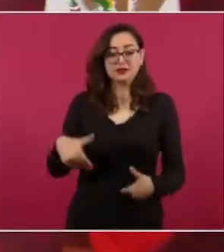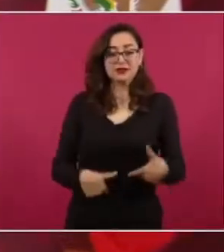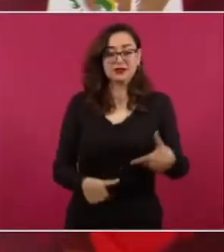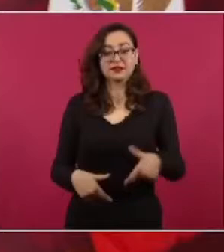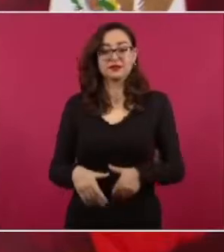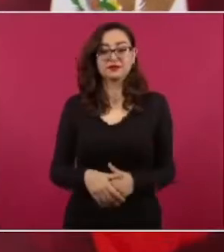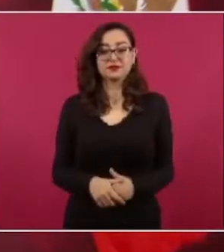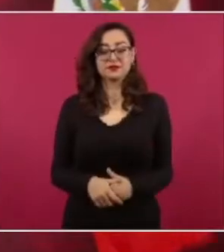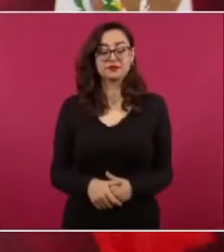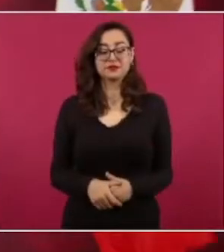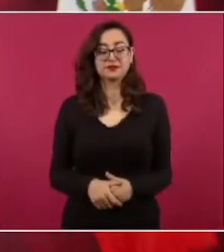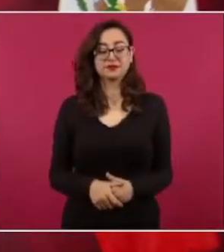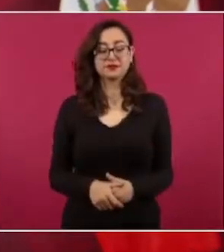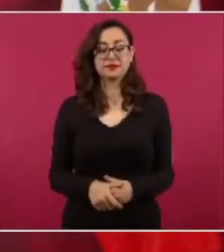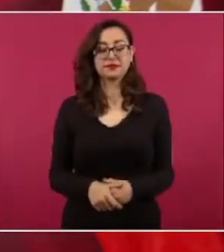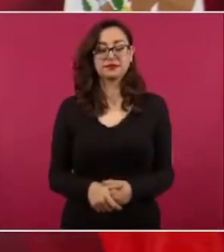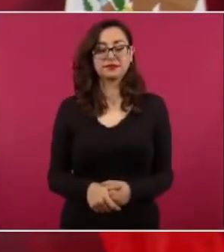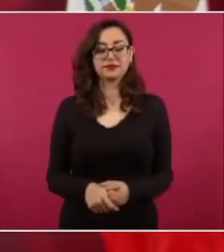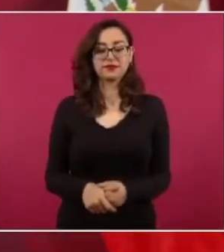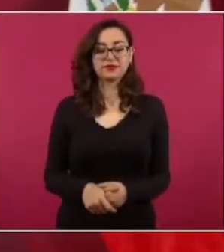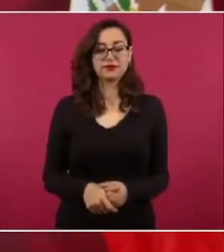o ya no son